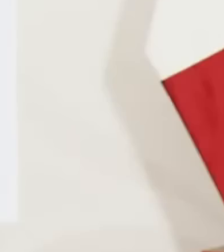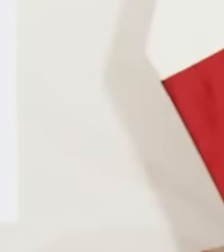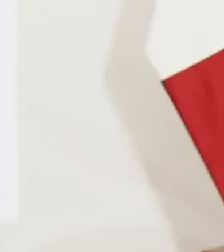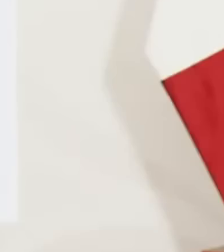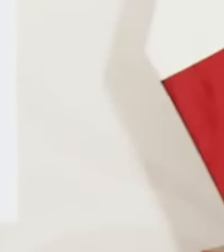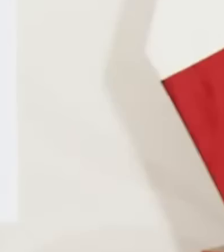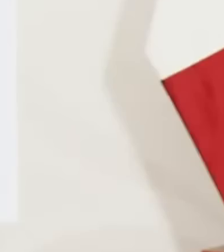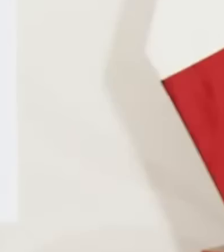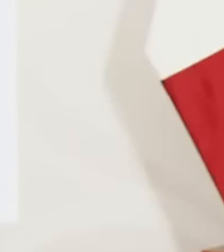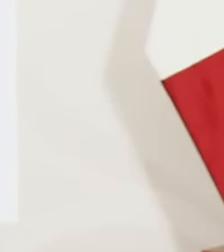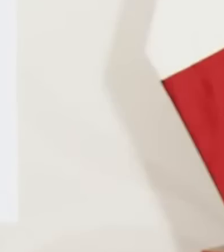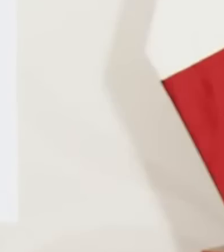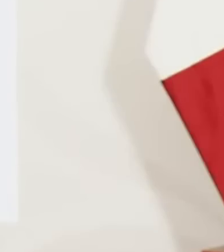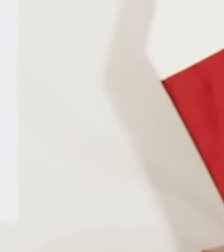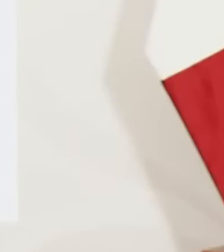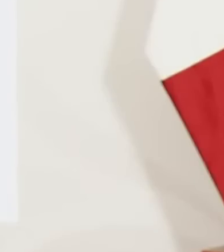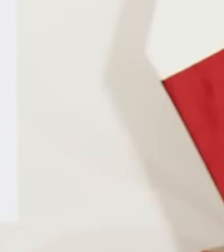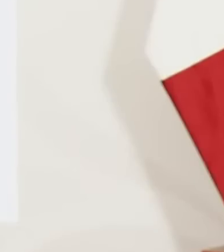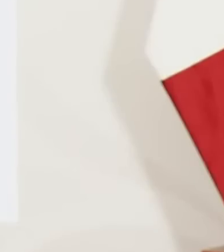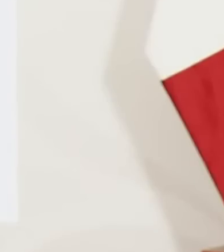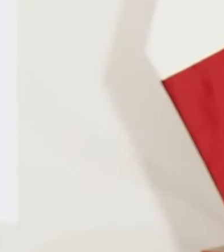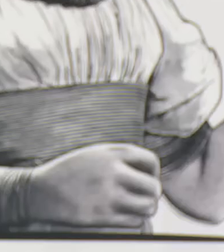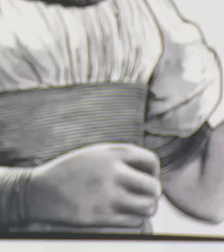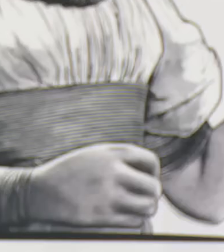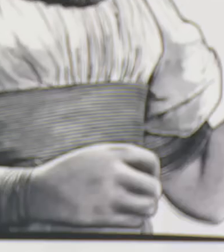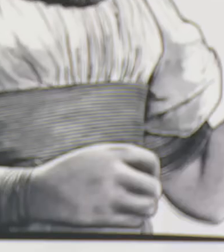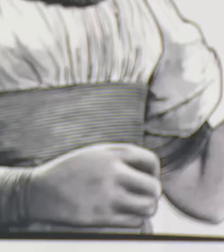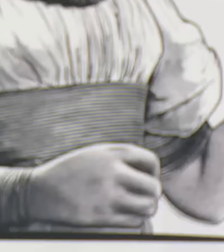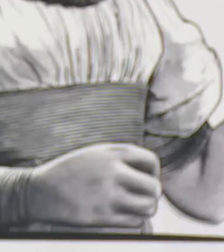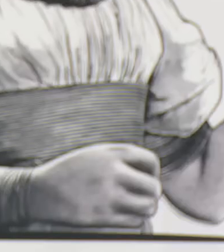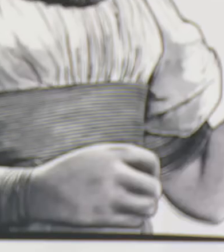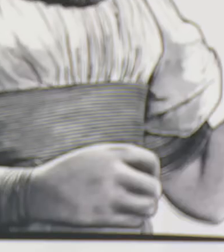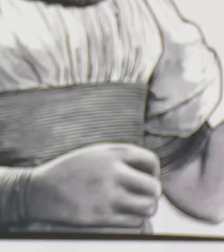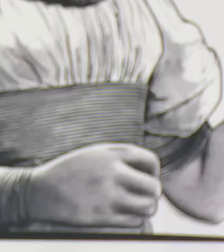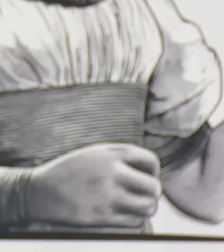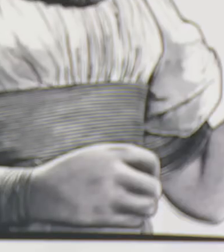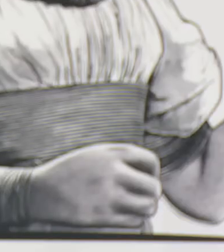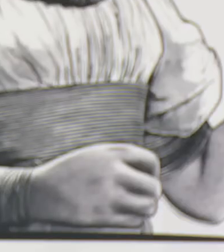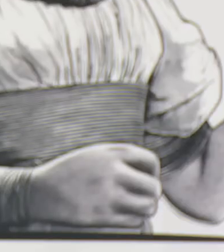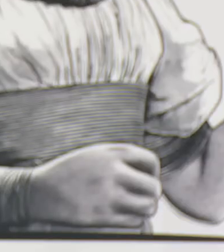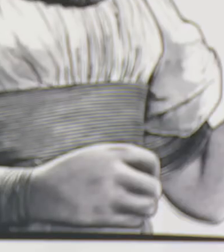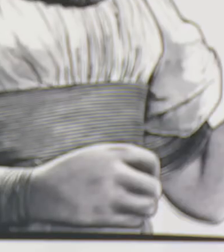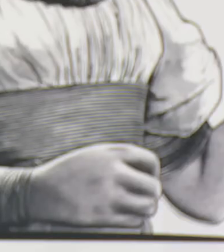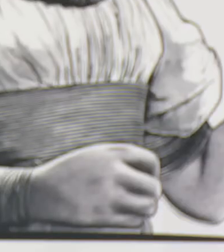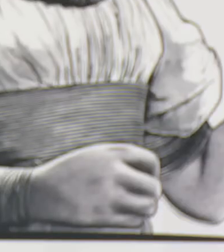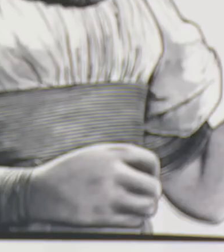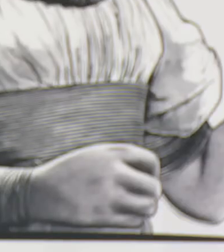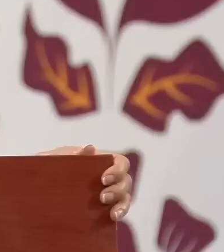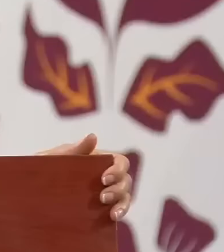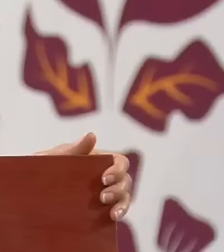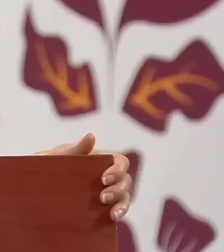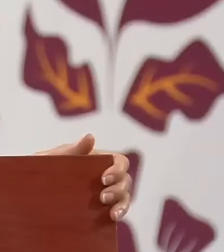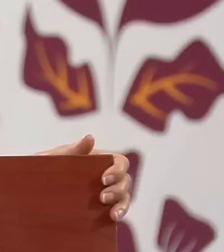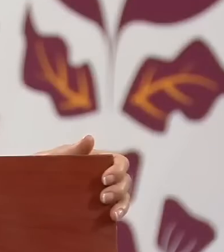Entonces, son argumentos que se juntan, ¿no? Entonces, a las maestras y a los maestros siempre nuestro respeto,